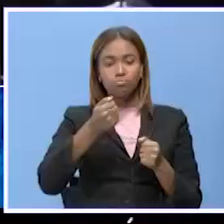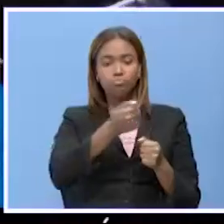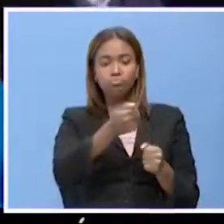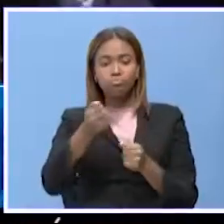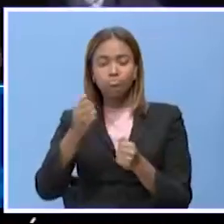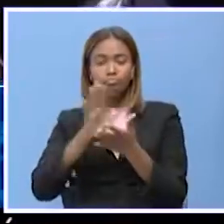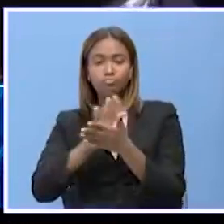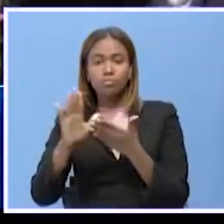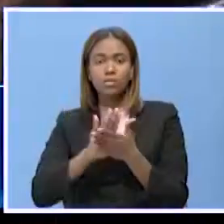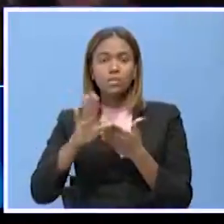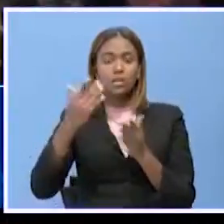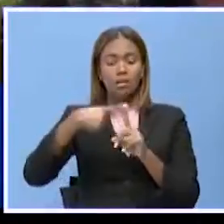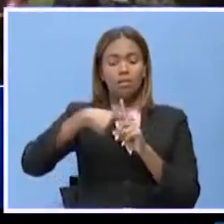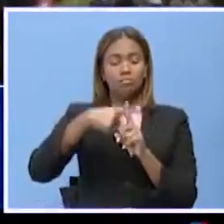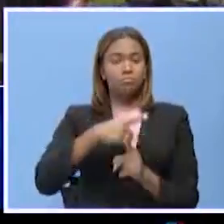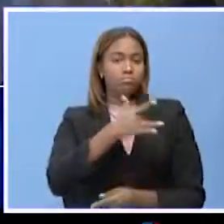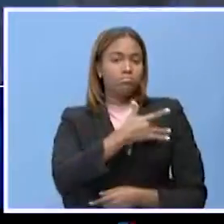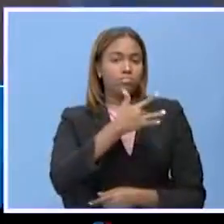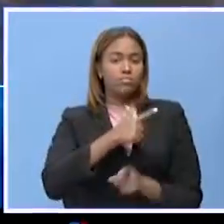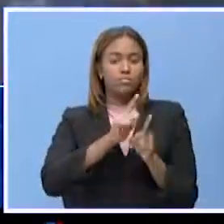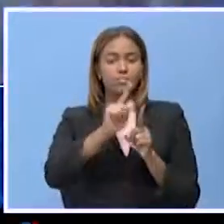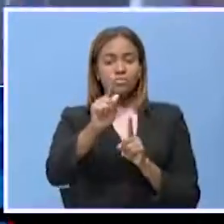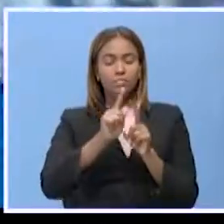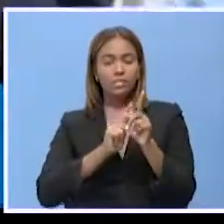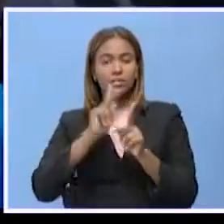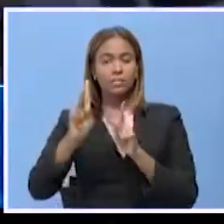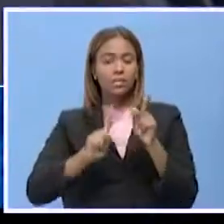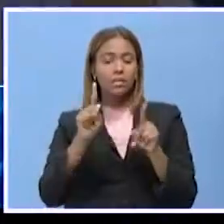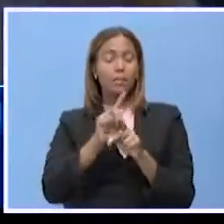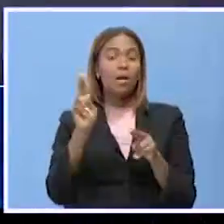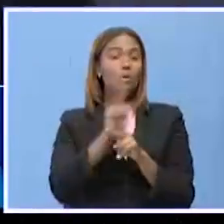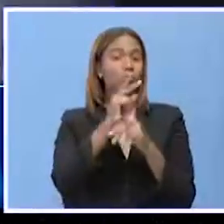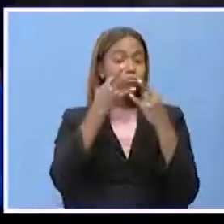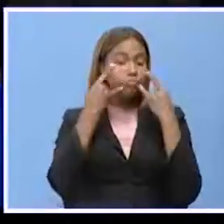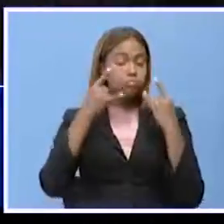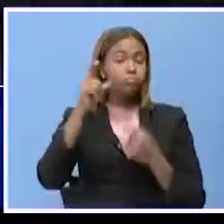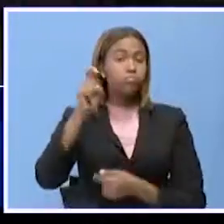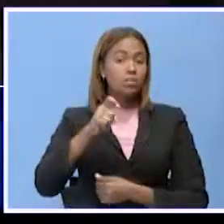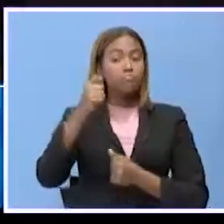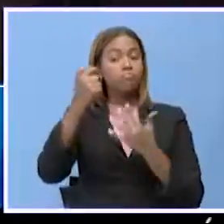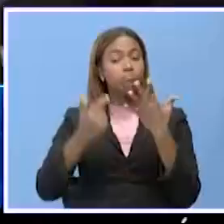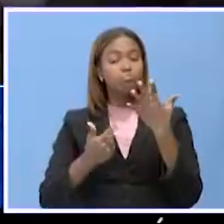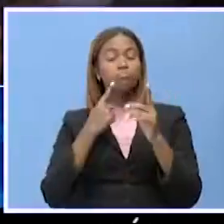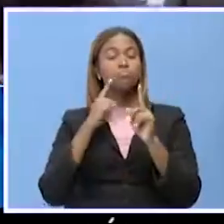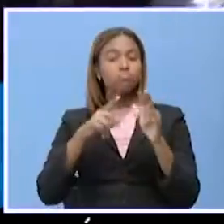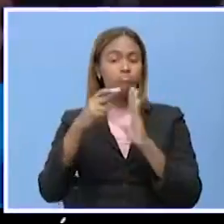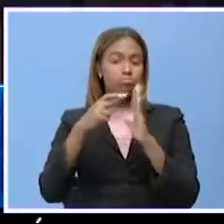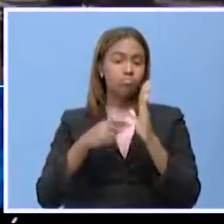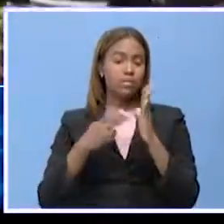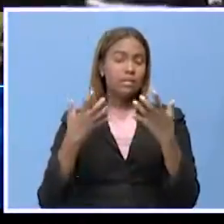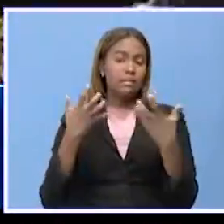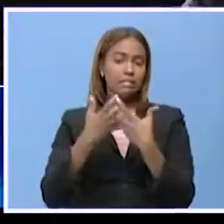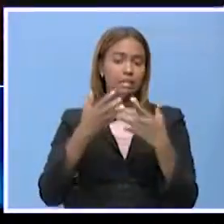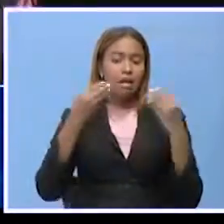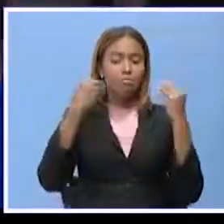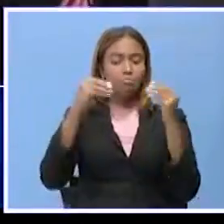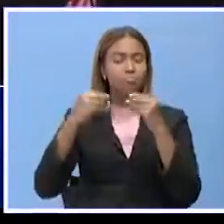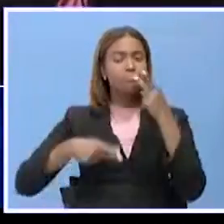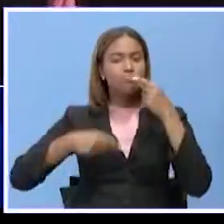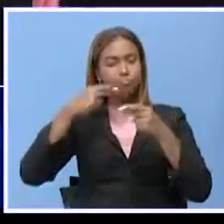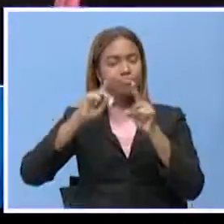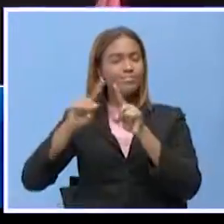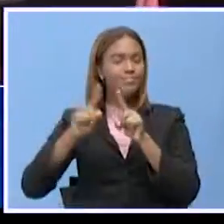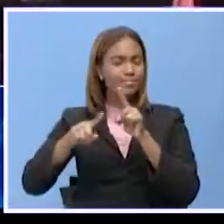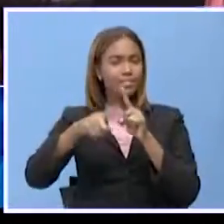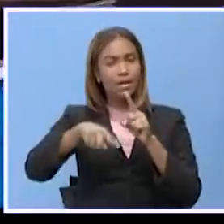mesas, tomas de temperatura, distanciamiento social y uso obligatorio de mascarillas son algunas de las medidas que adoptan los dueños de bares y